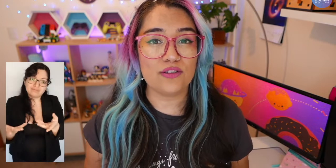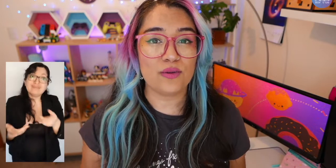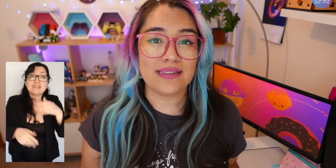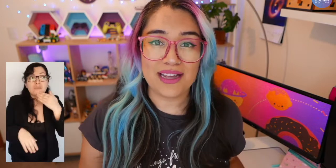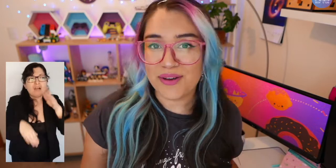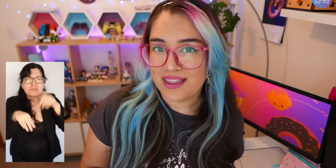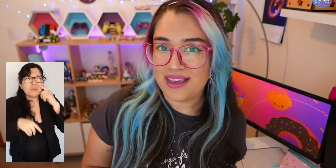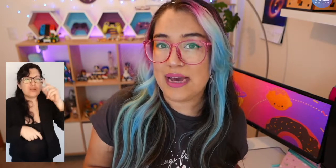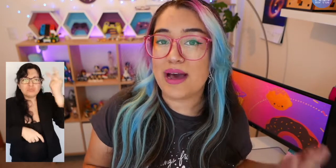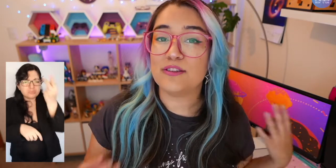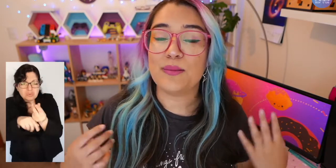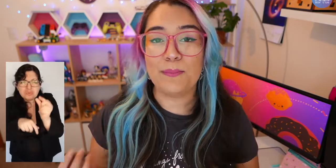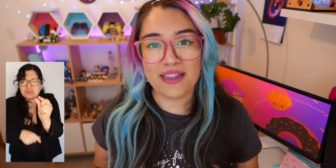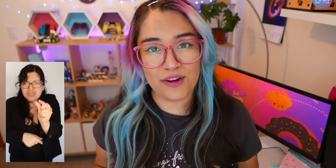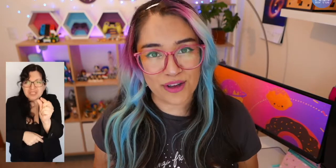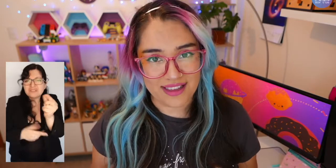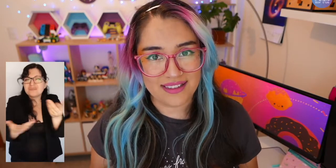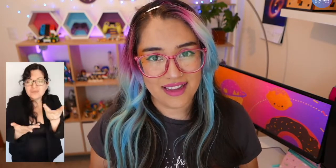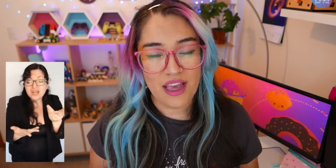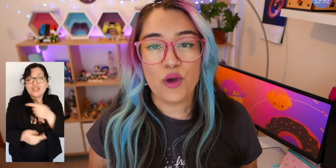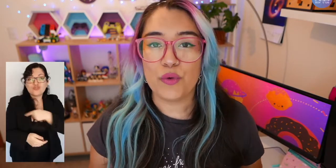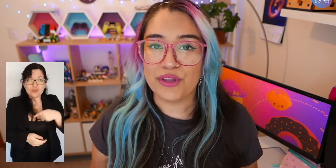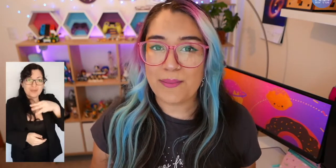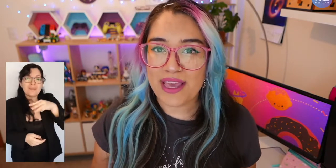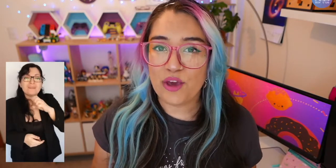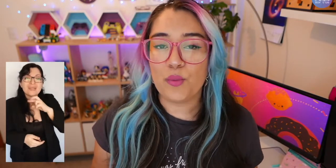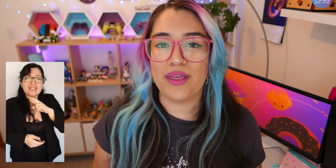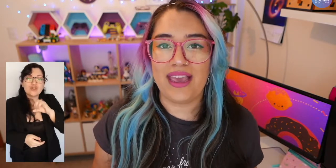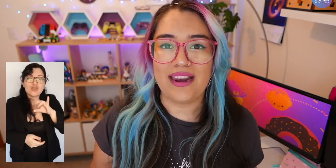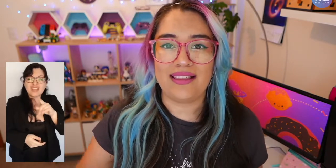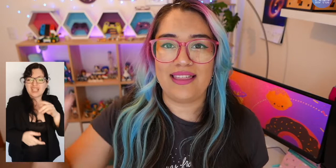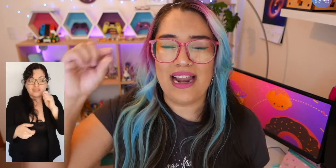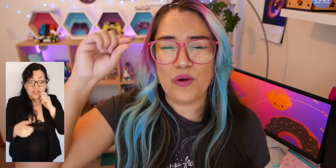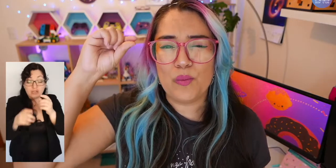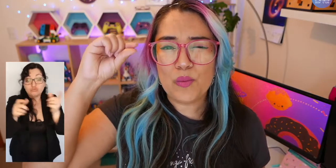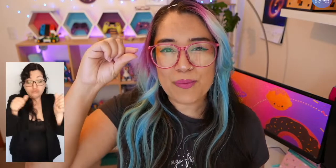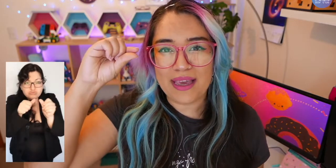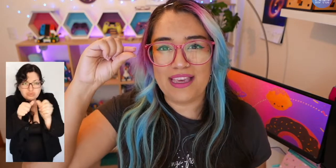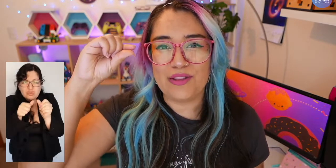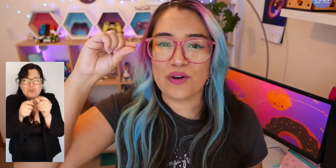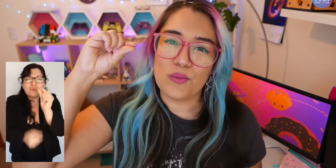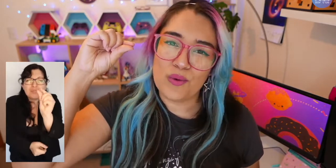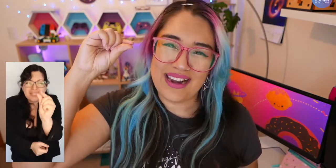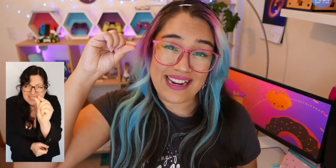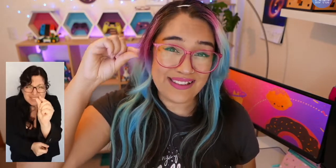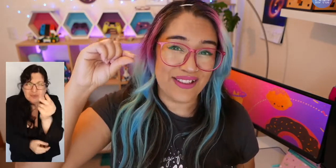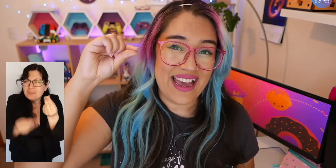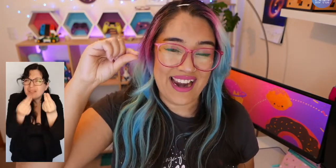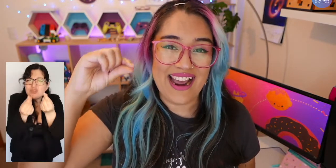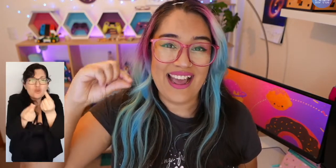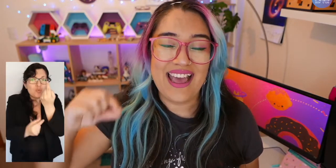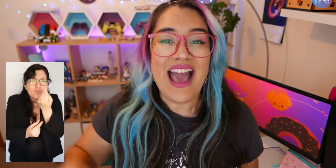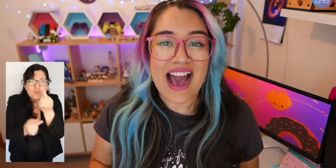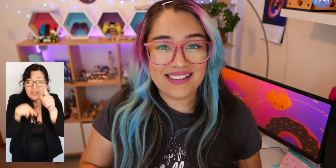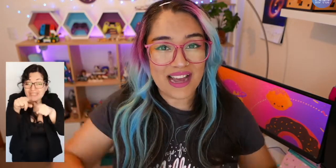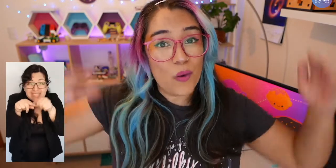pequeños que un asteroide, llamados meteoroides, cuyo tamaño puede ir desde algo muy pequeñito, como un granito de